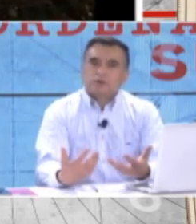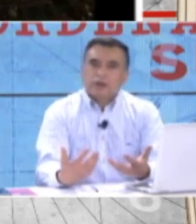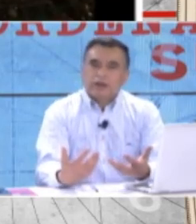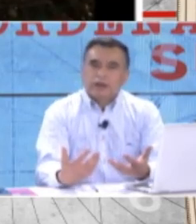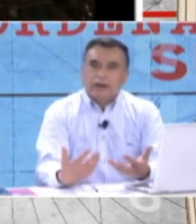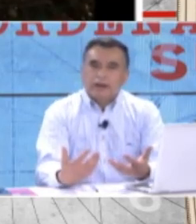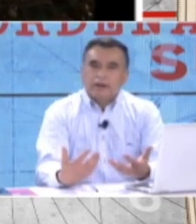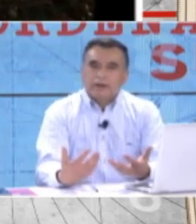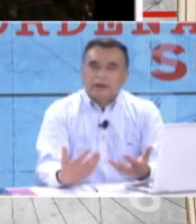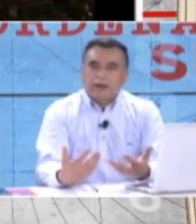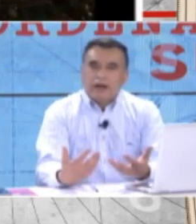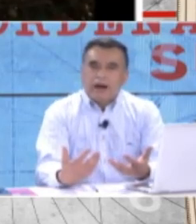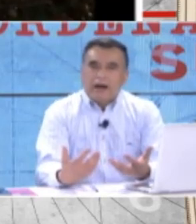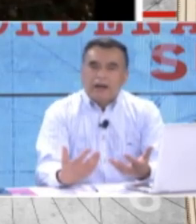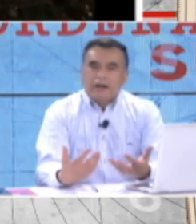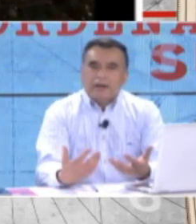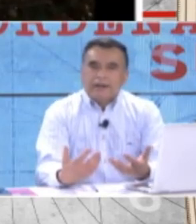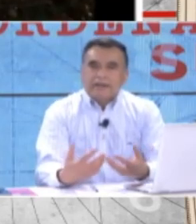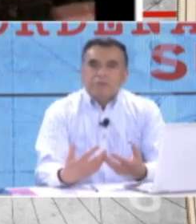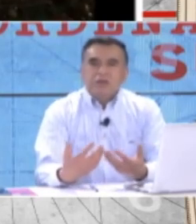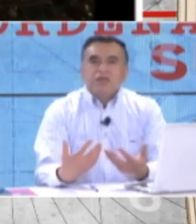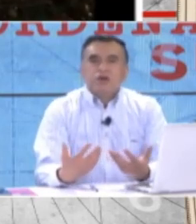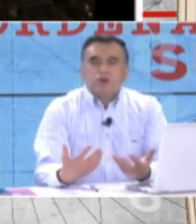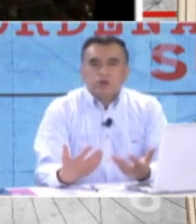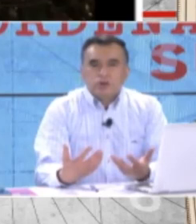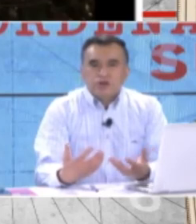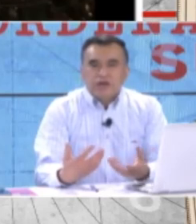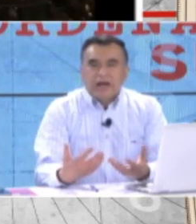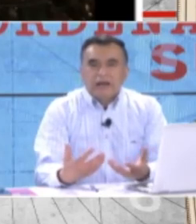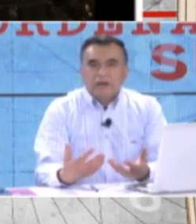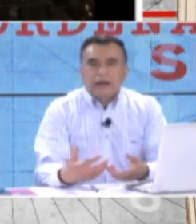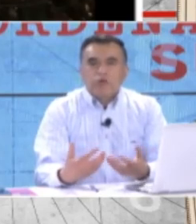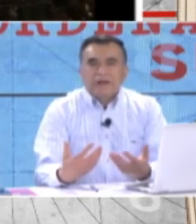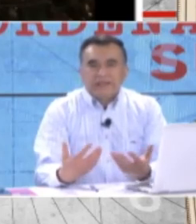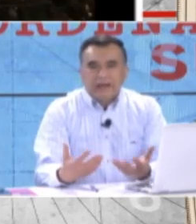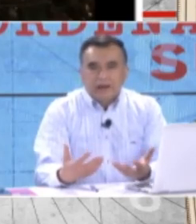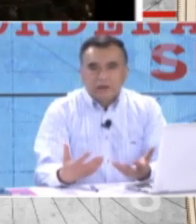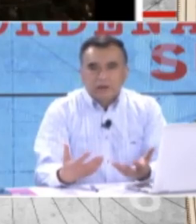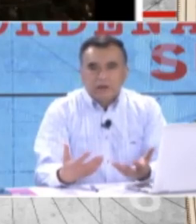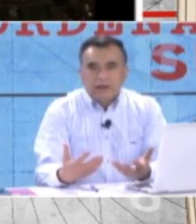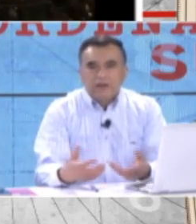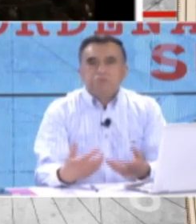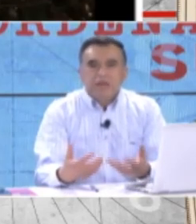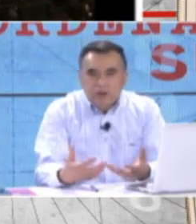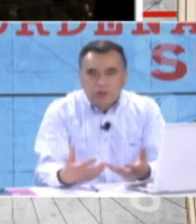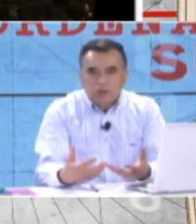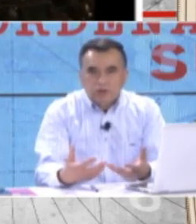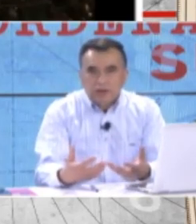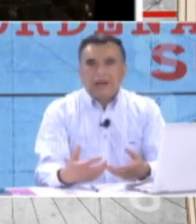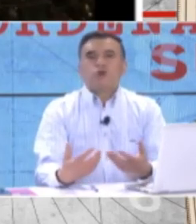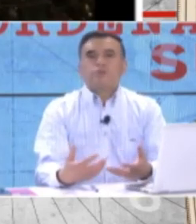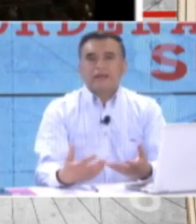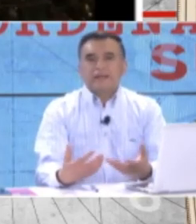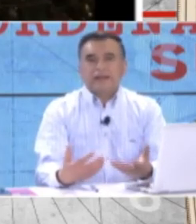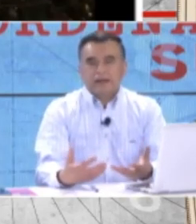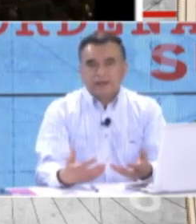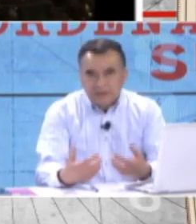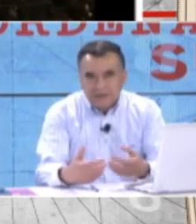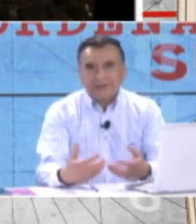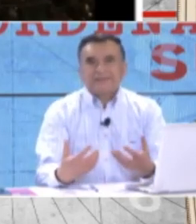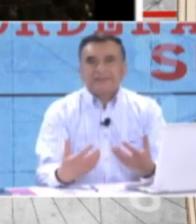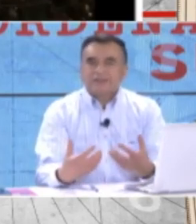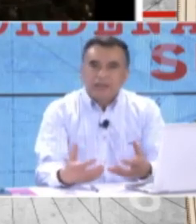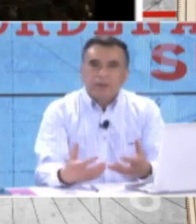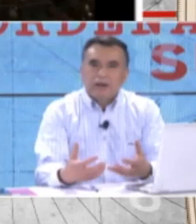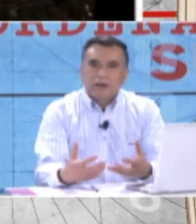compañero, al enemigo real de la humanidad. Y el enemigo de la humanidad es